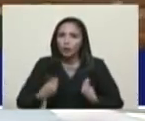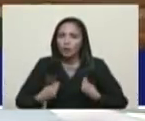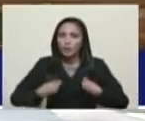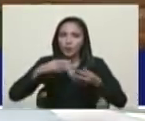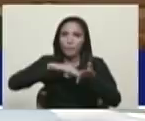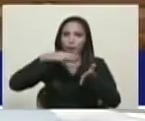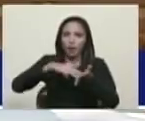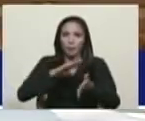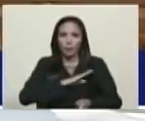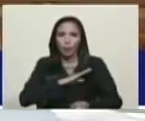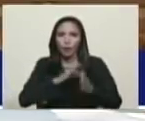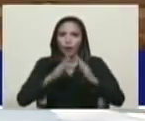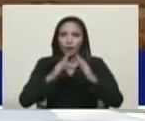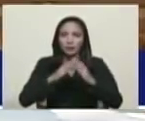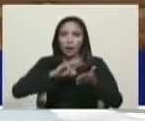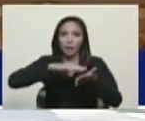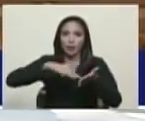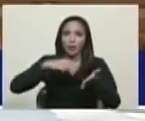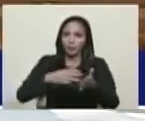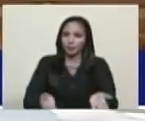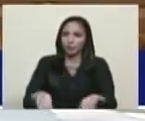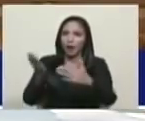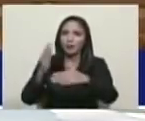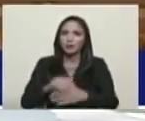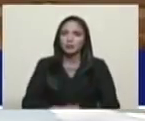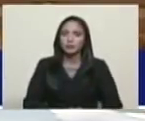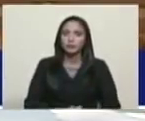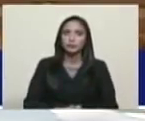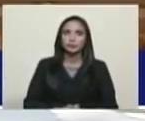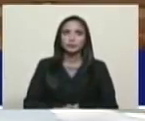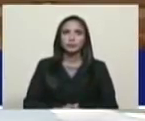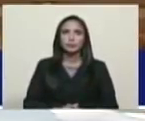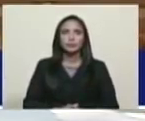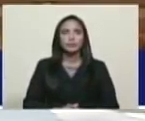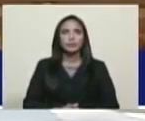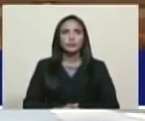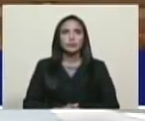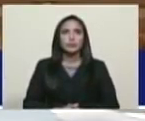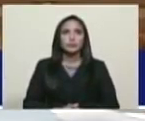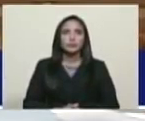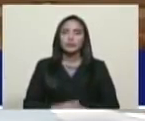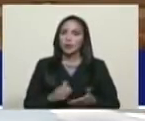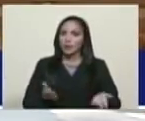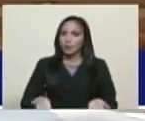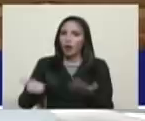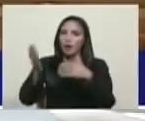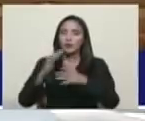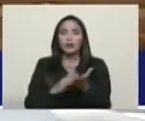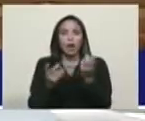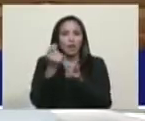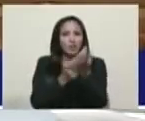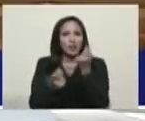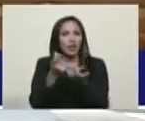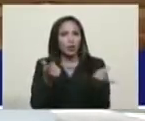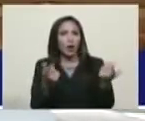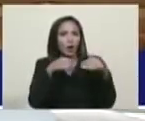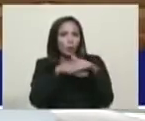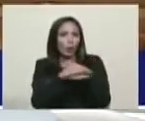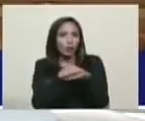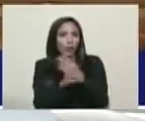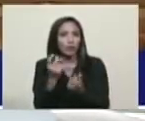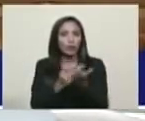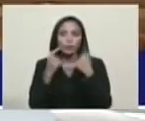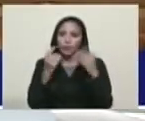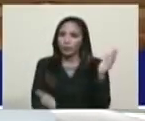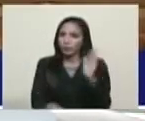Miami. En Miami ustedes lo que son unos extranjeros. Ah, que tienen un dinerito invertido por aquí. Bueno, usted